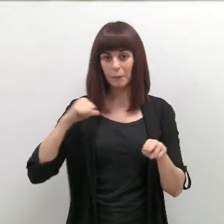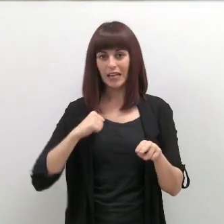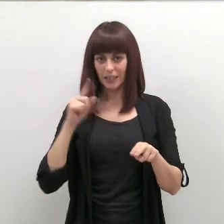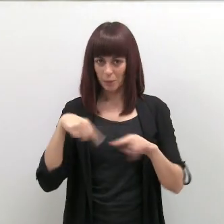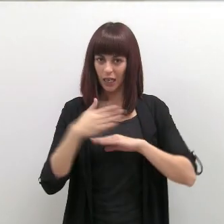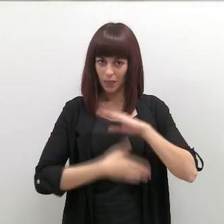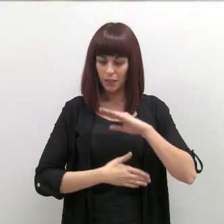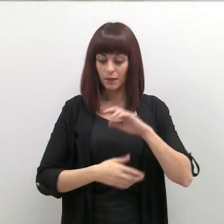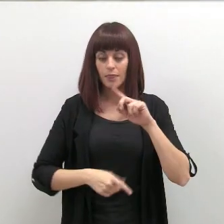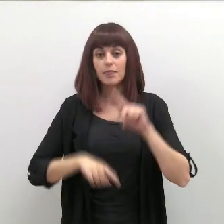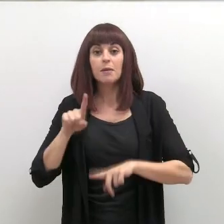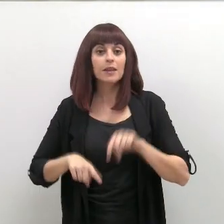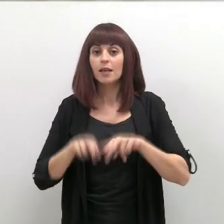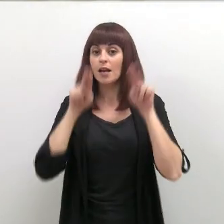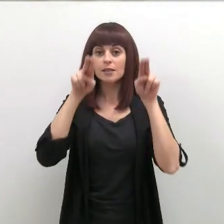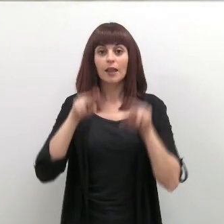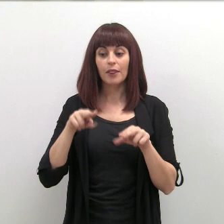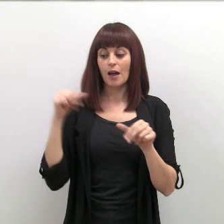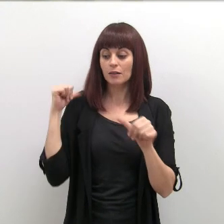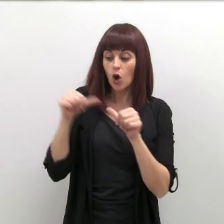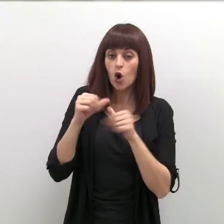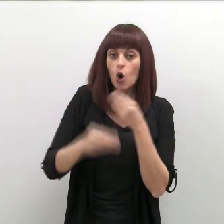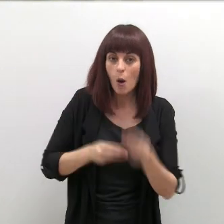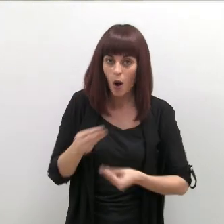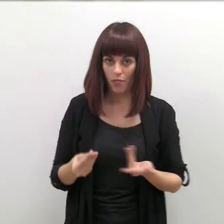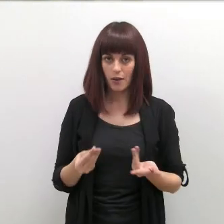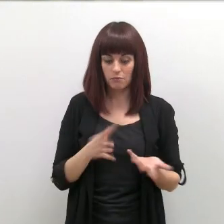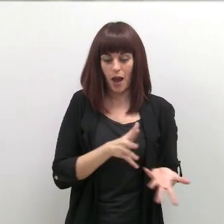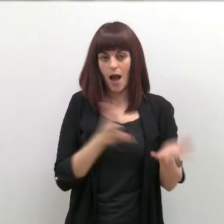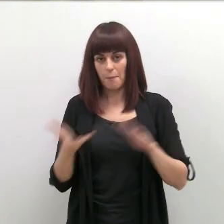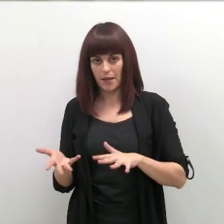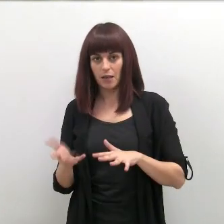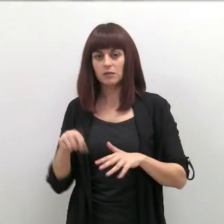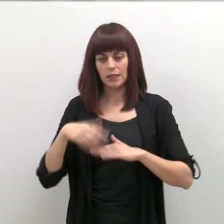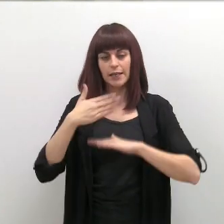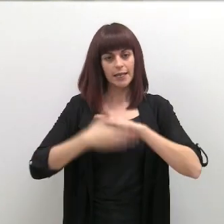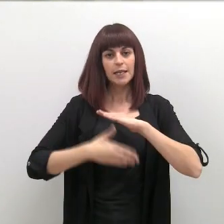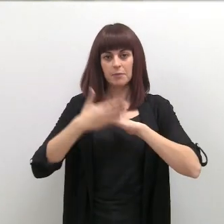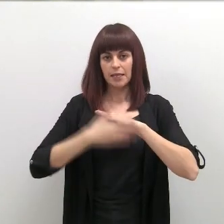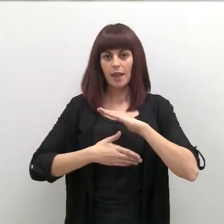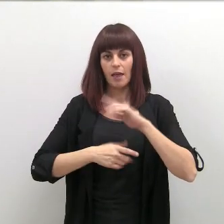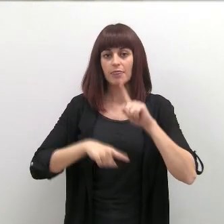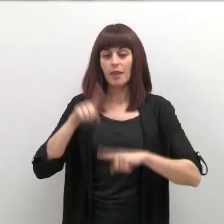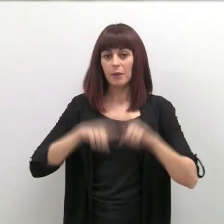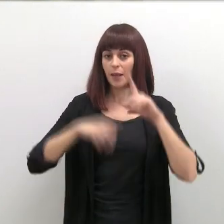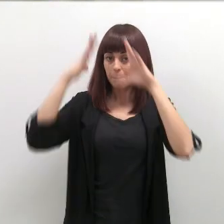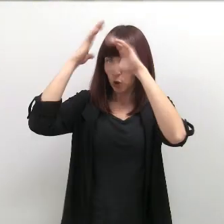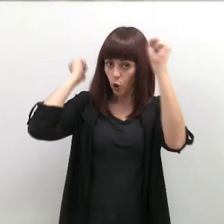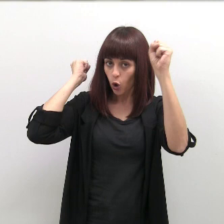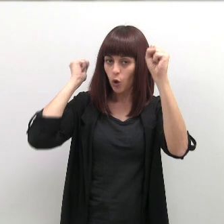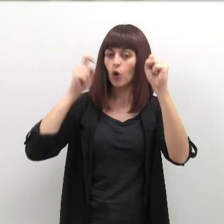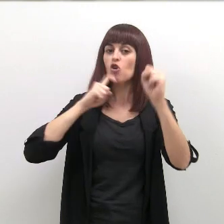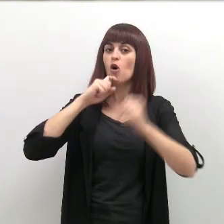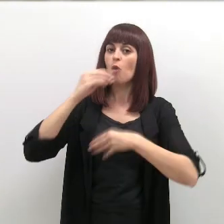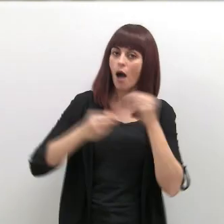de cómo la apliquen las residencias habitualmente y cómo la aplican, estará limitada con los protocolos